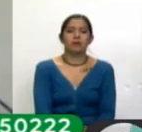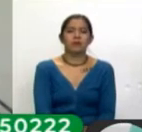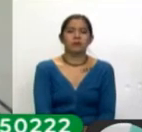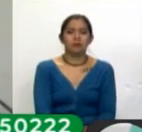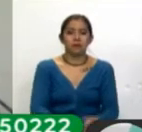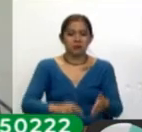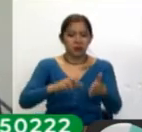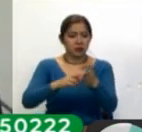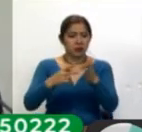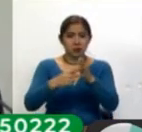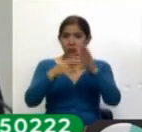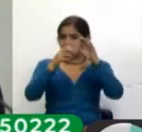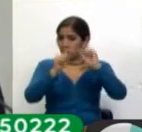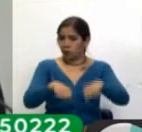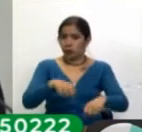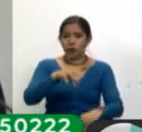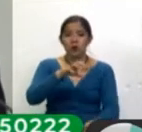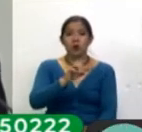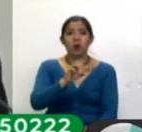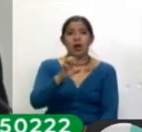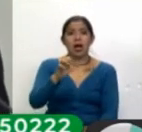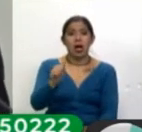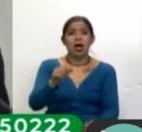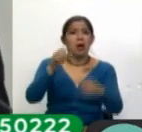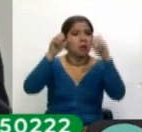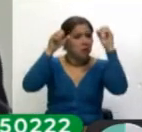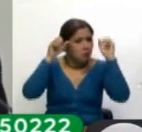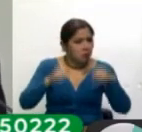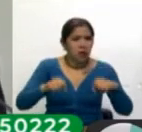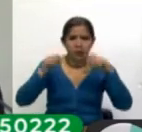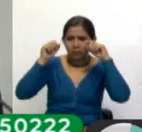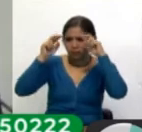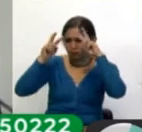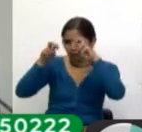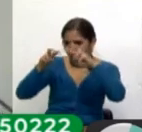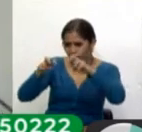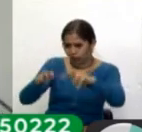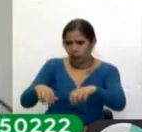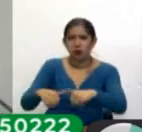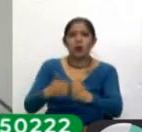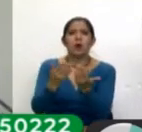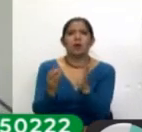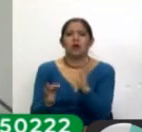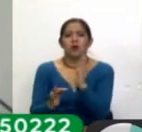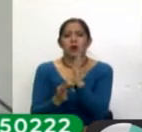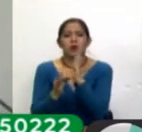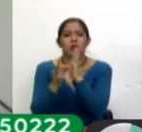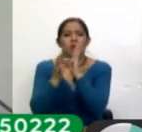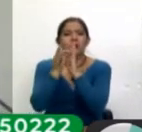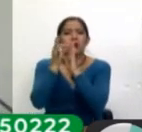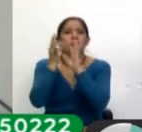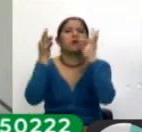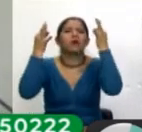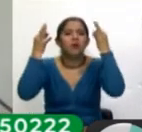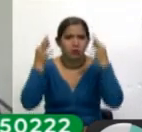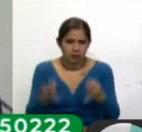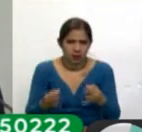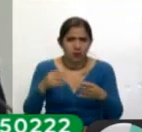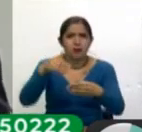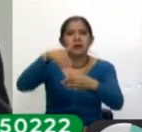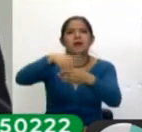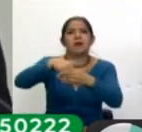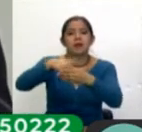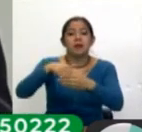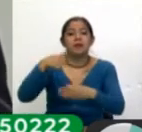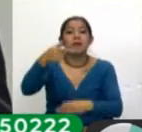es decir, que pueda verificar, que pueda auditar todo el proceso de conteo oficial de las elecciones